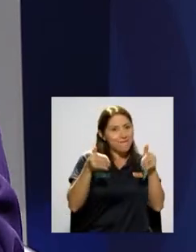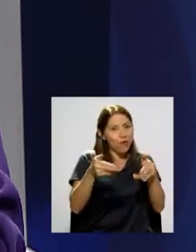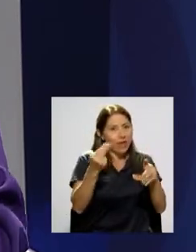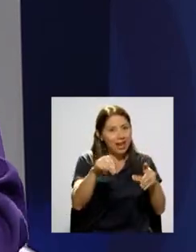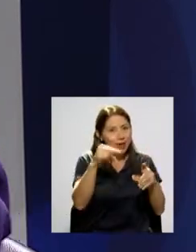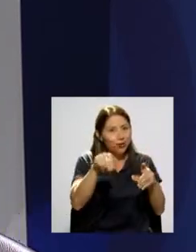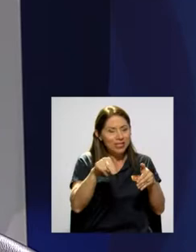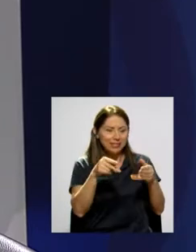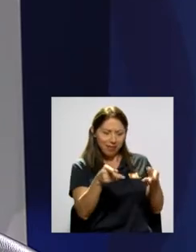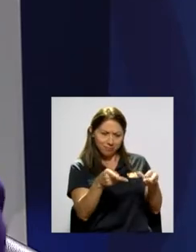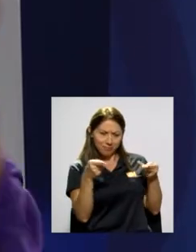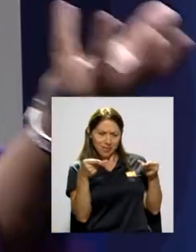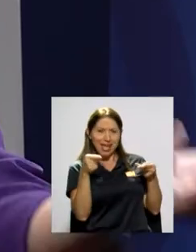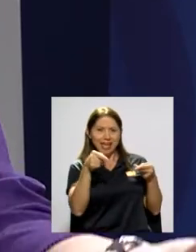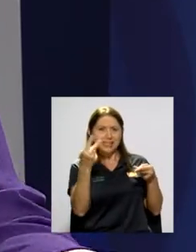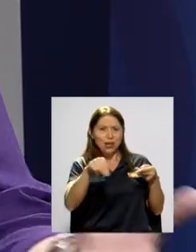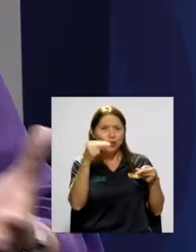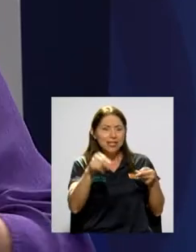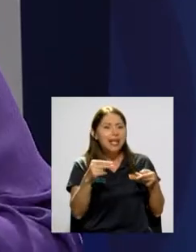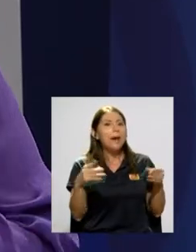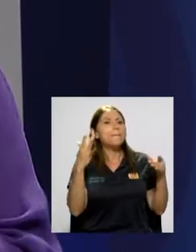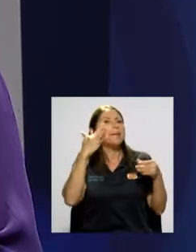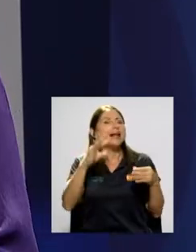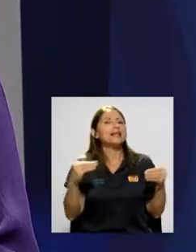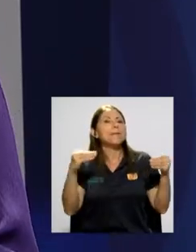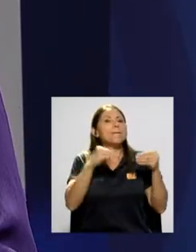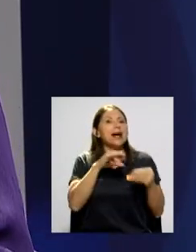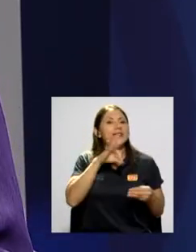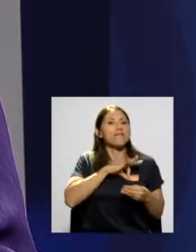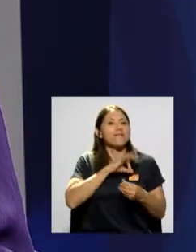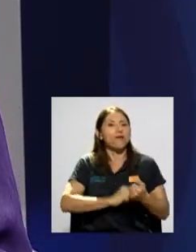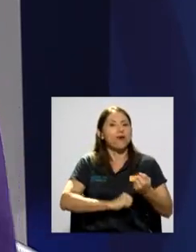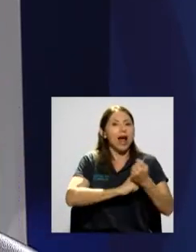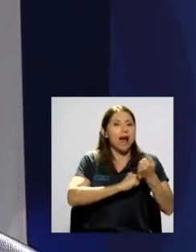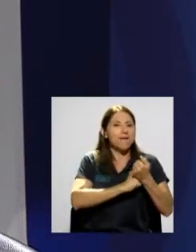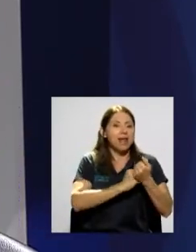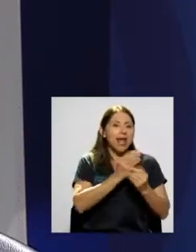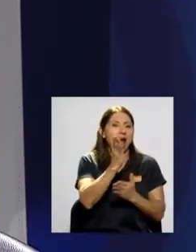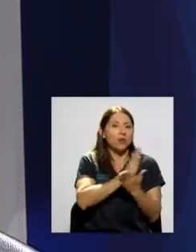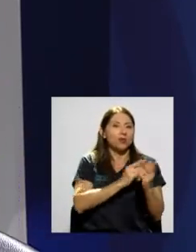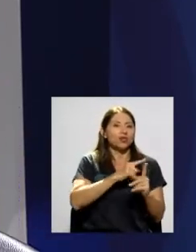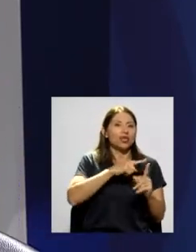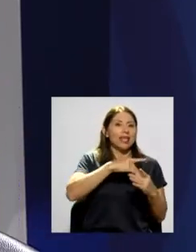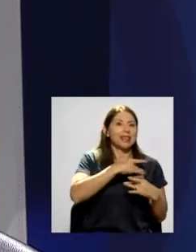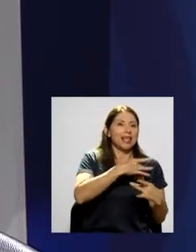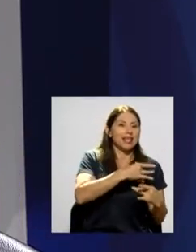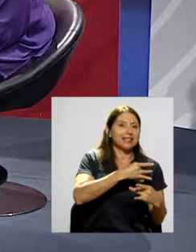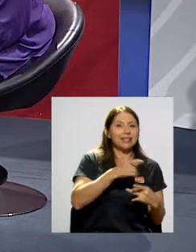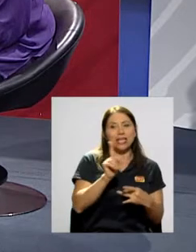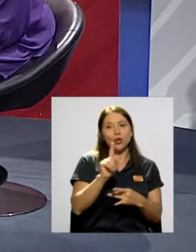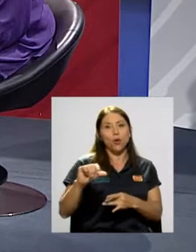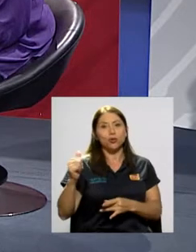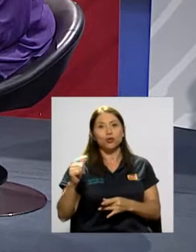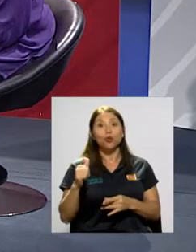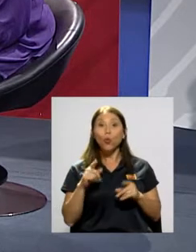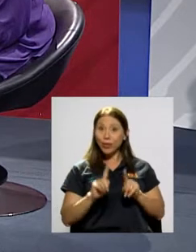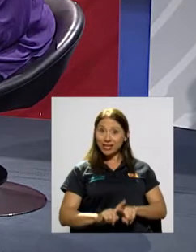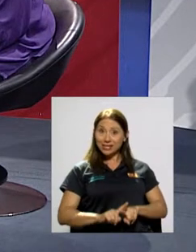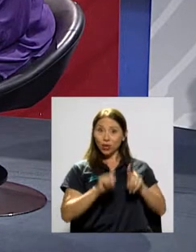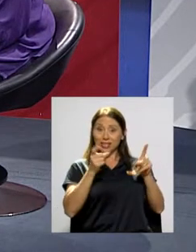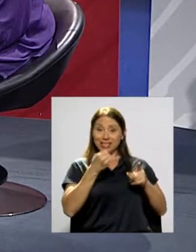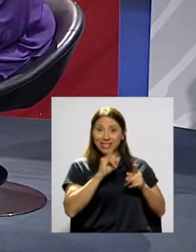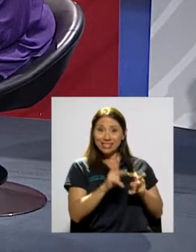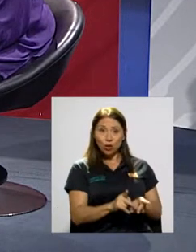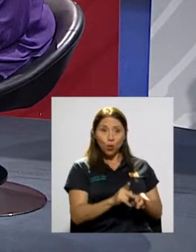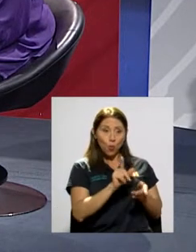noticia parece más favorable a unos intereses que a otros. Y hubiera sido distinto si lo hubiera publicado el semanario Universidad que se lo publica